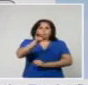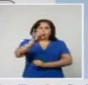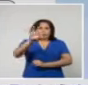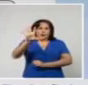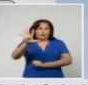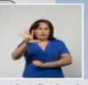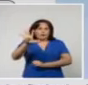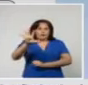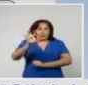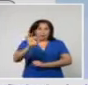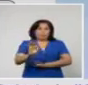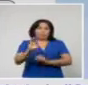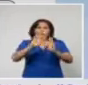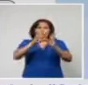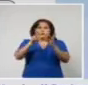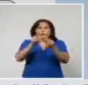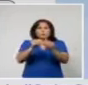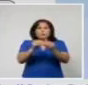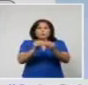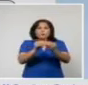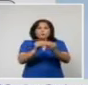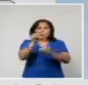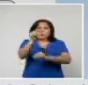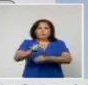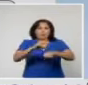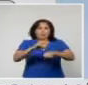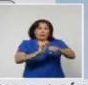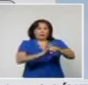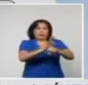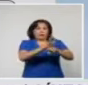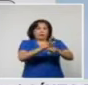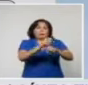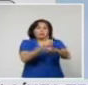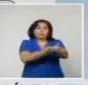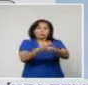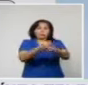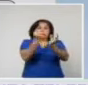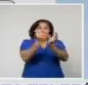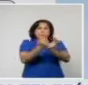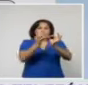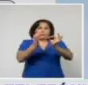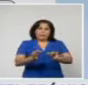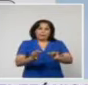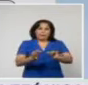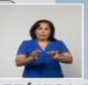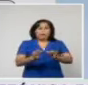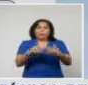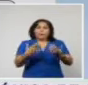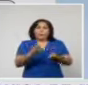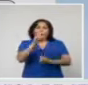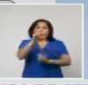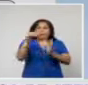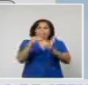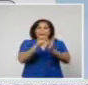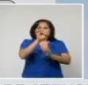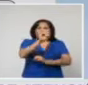281.595, para un total de pacientes diagnosticados con la enfermedad en el país,